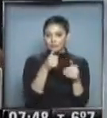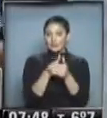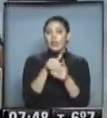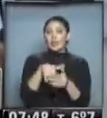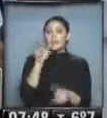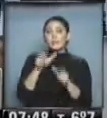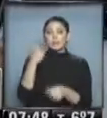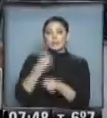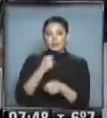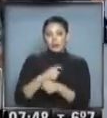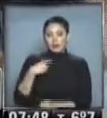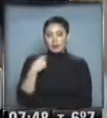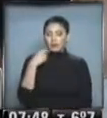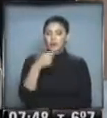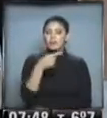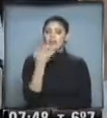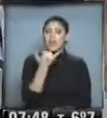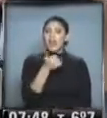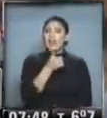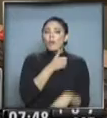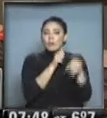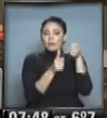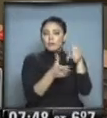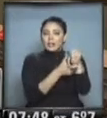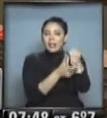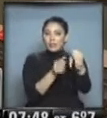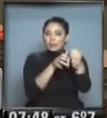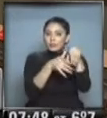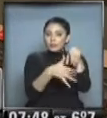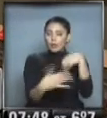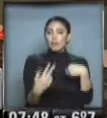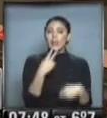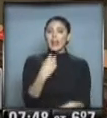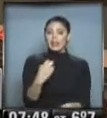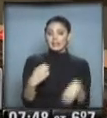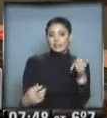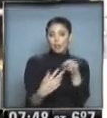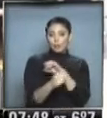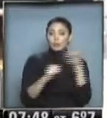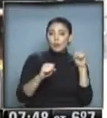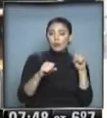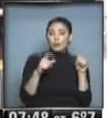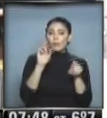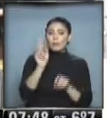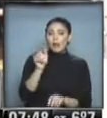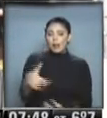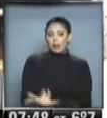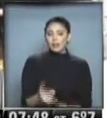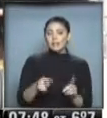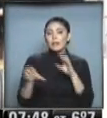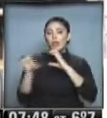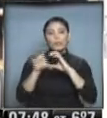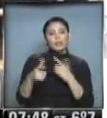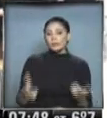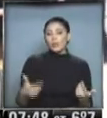metros delegados denunciaron filtraciones de agua que potencian un riesgo eléctrico y la falta de sistema de comunicaciones por lo que